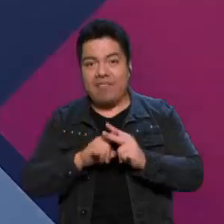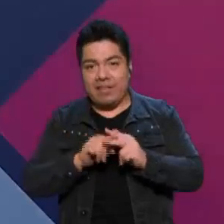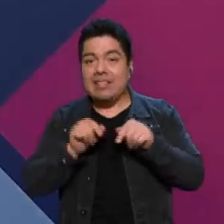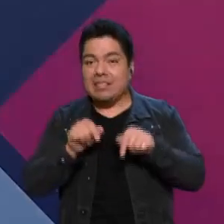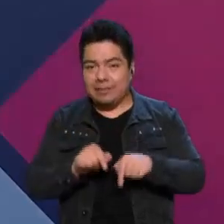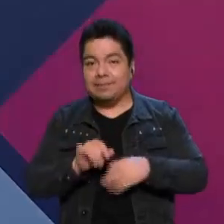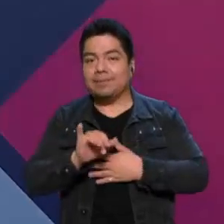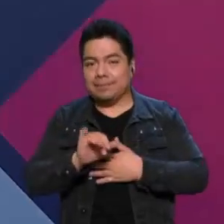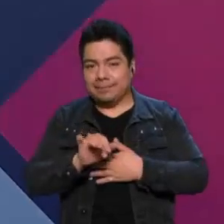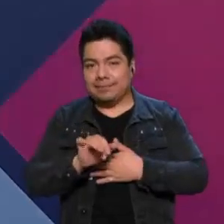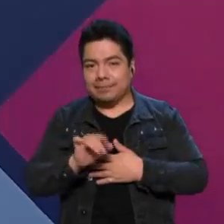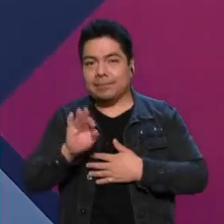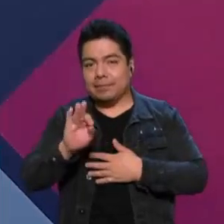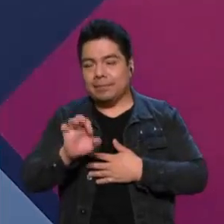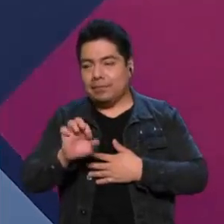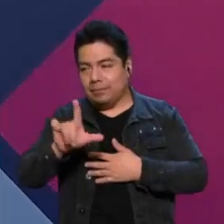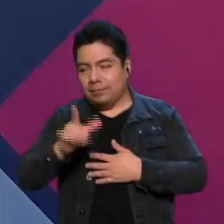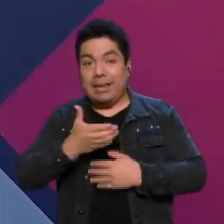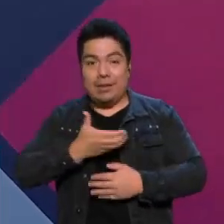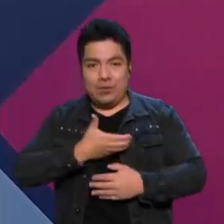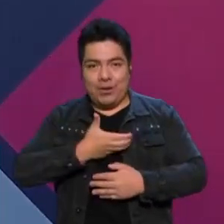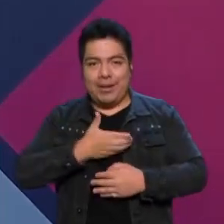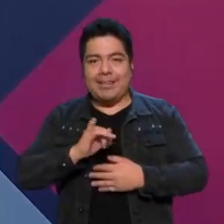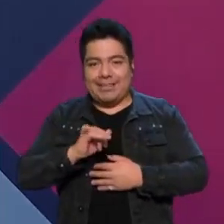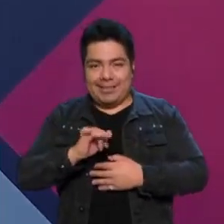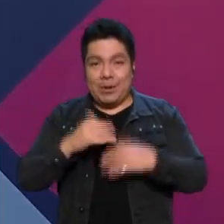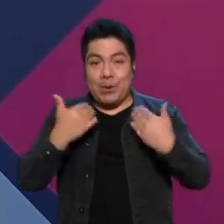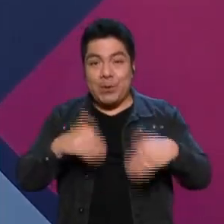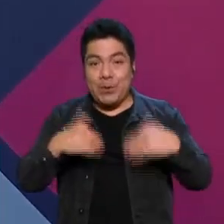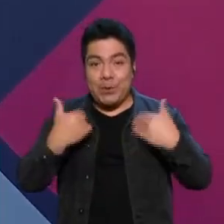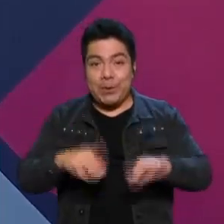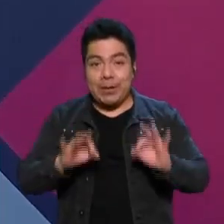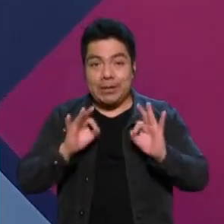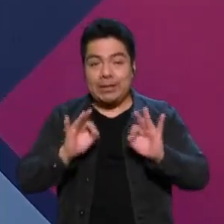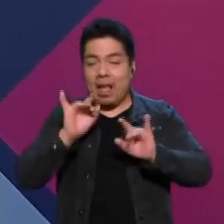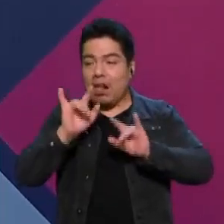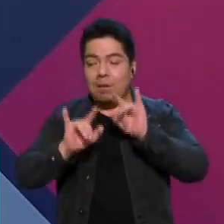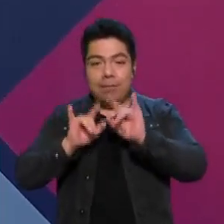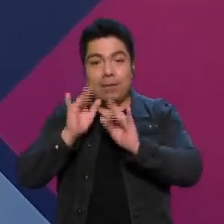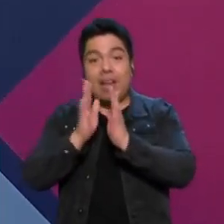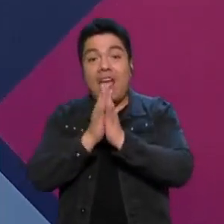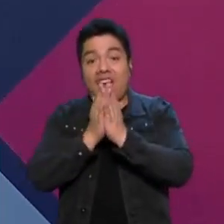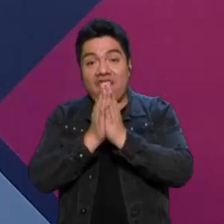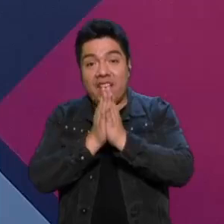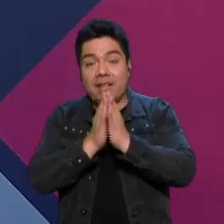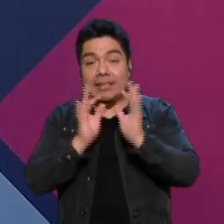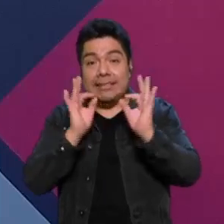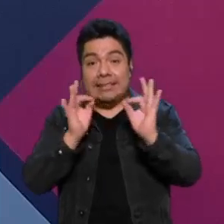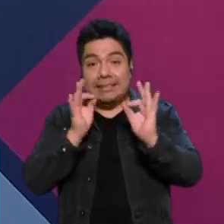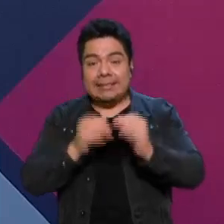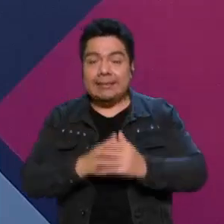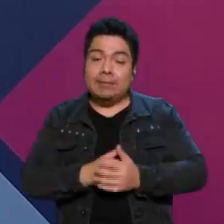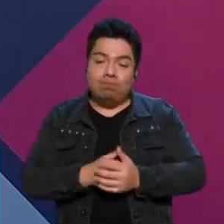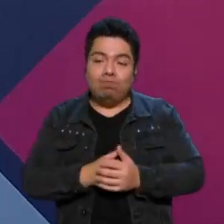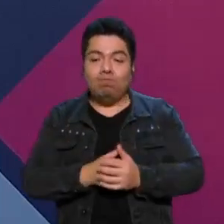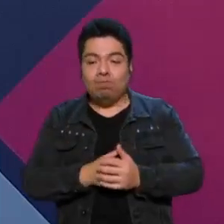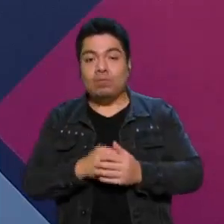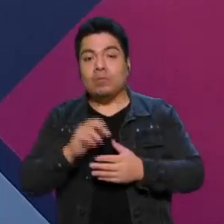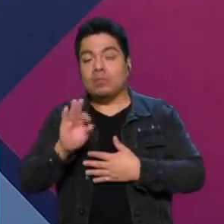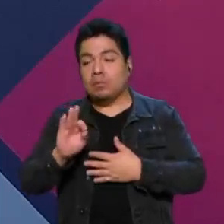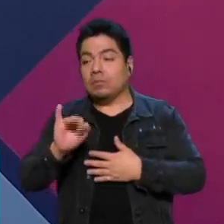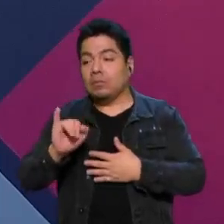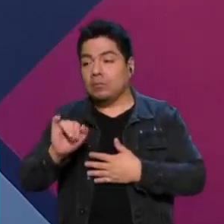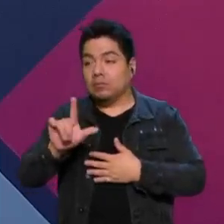semana inicia, y mira, es un gran evento porque es la Feria del Libro, a mí me parece que una feria de libro